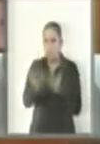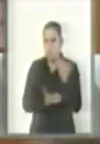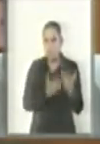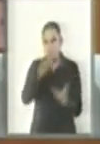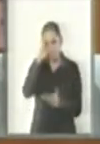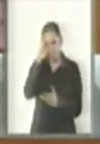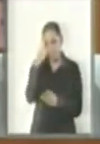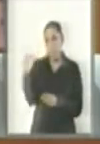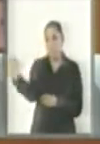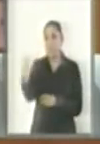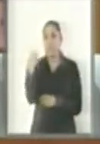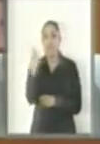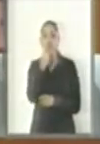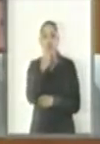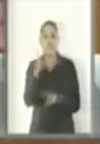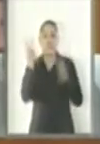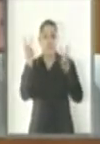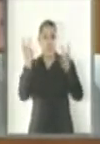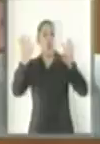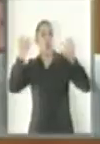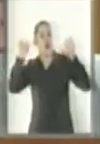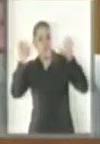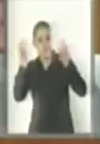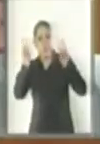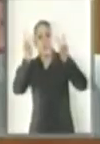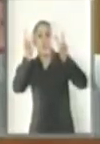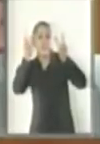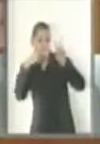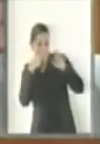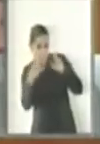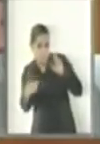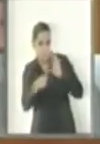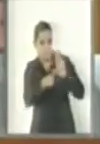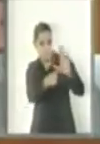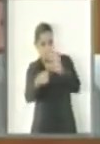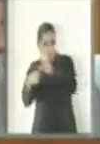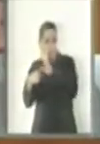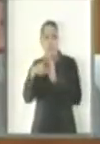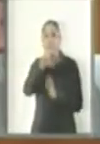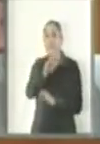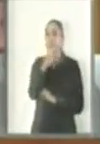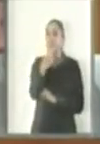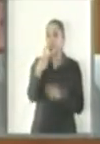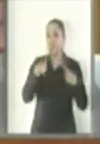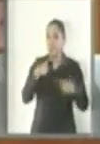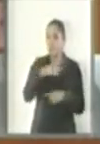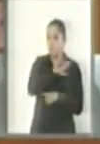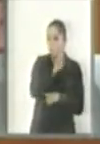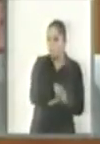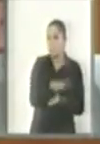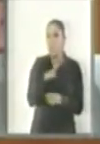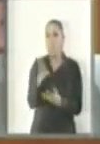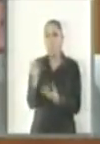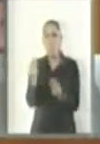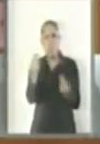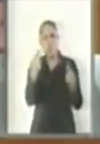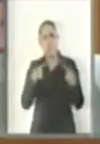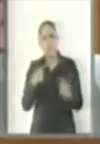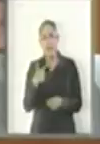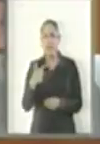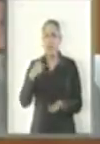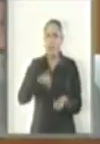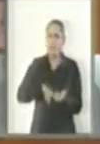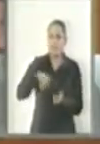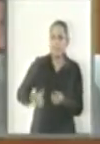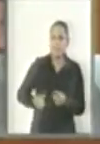comillas oficialmente, 32 trabajadores muertos y decenas de heridos. Esta